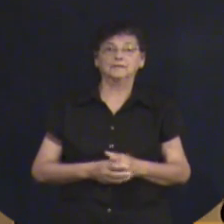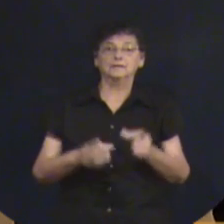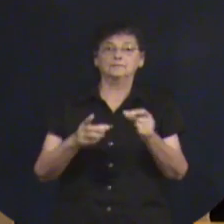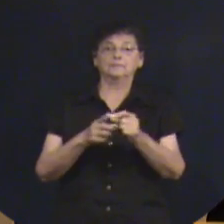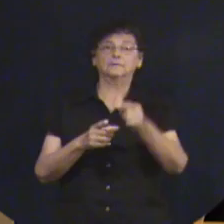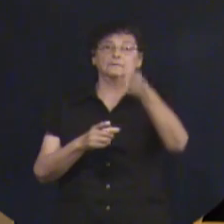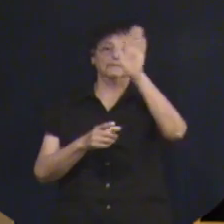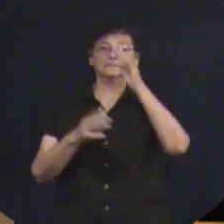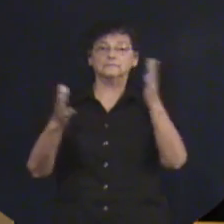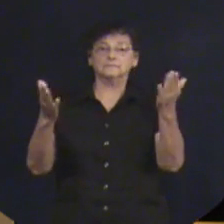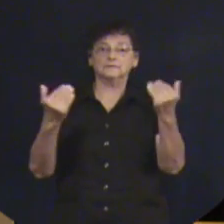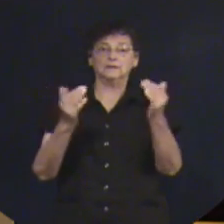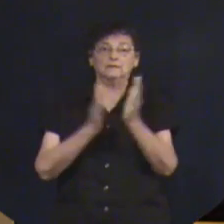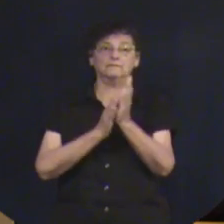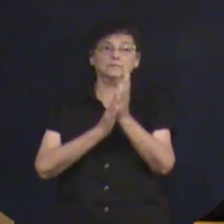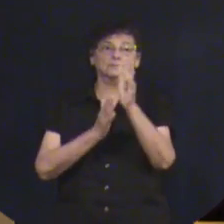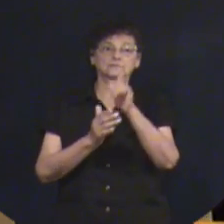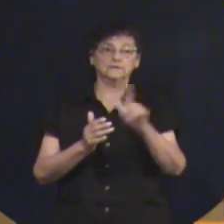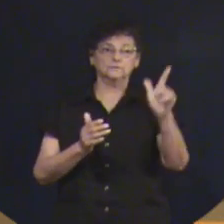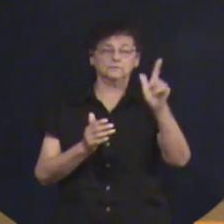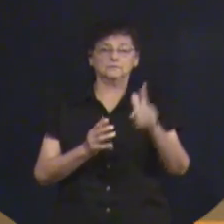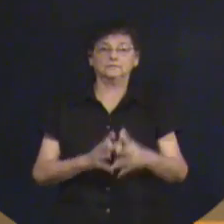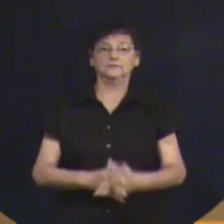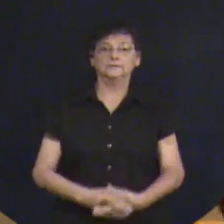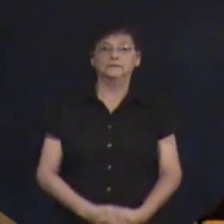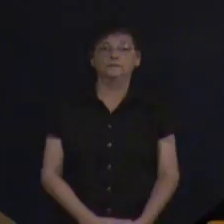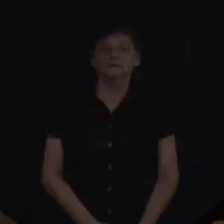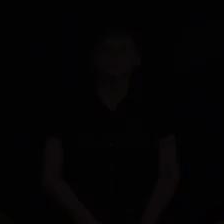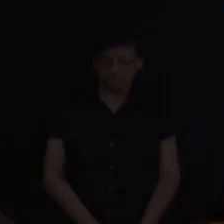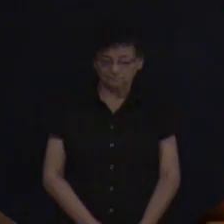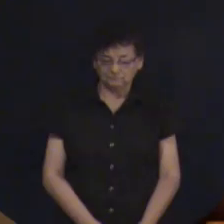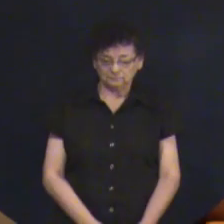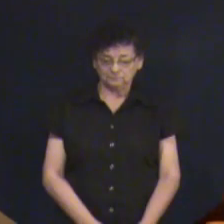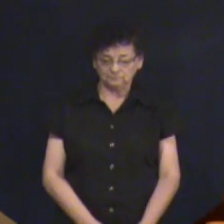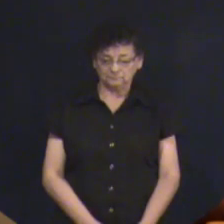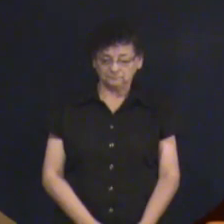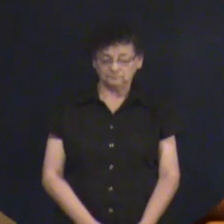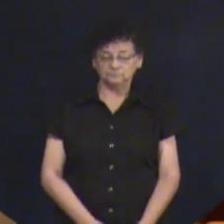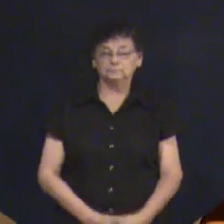Palabra de Dios. Te alabamos, Señor.